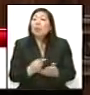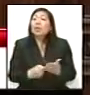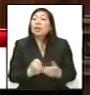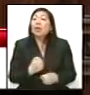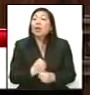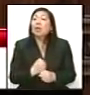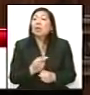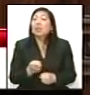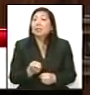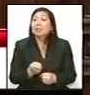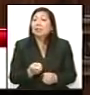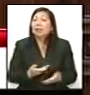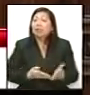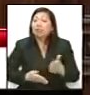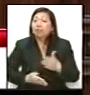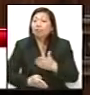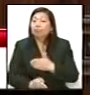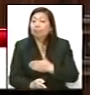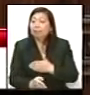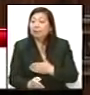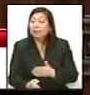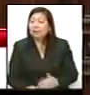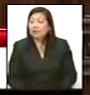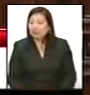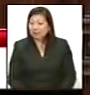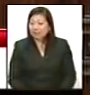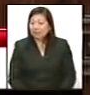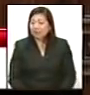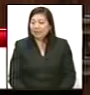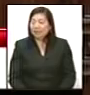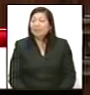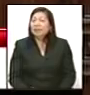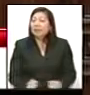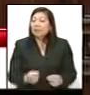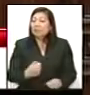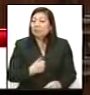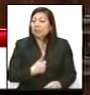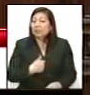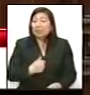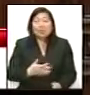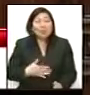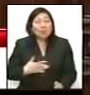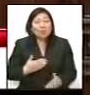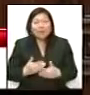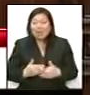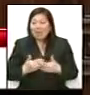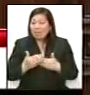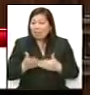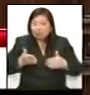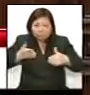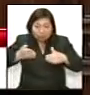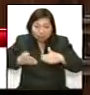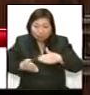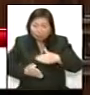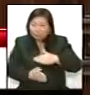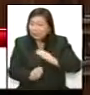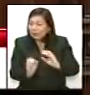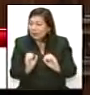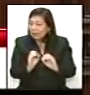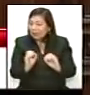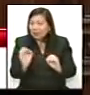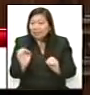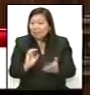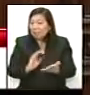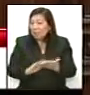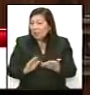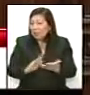obra, ese tramo, esa vía, Javier Prado, le pertenecía. O sea, tú no podías ni ampliar el carril ni poner una planta sin